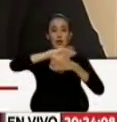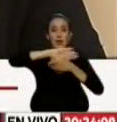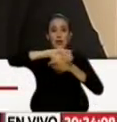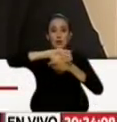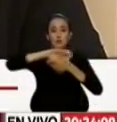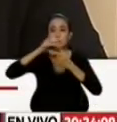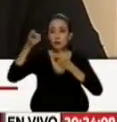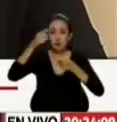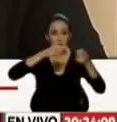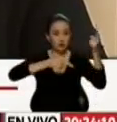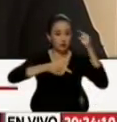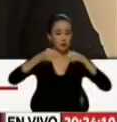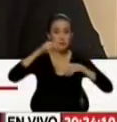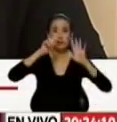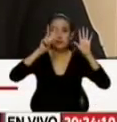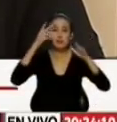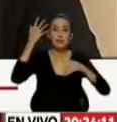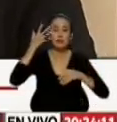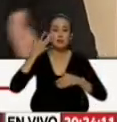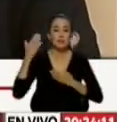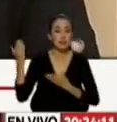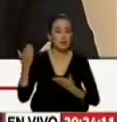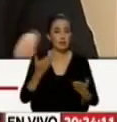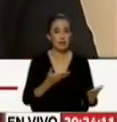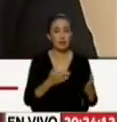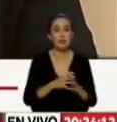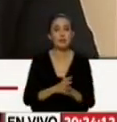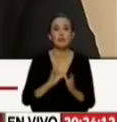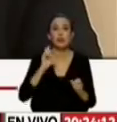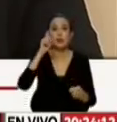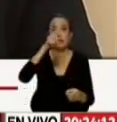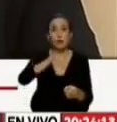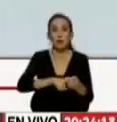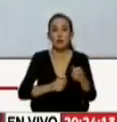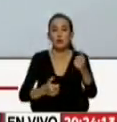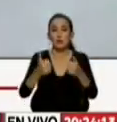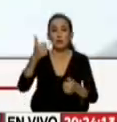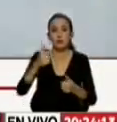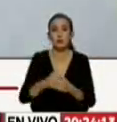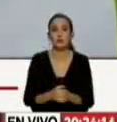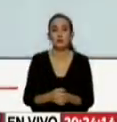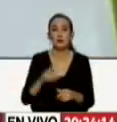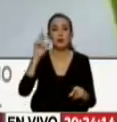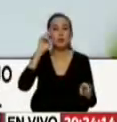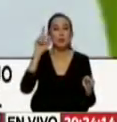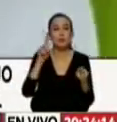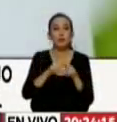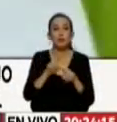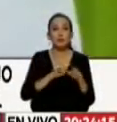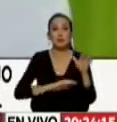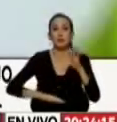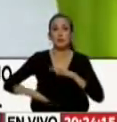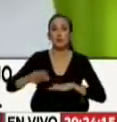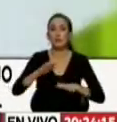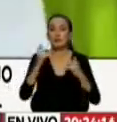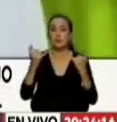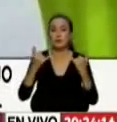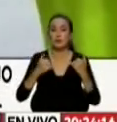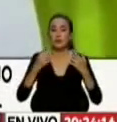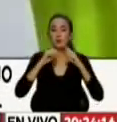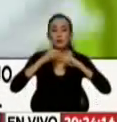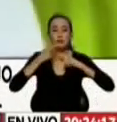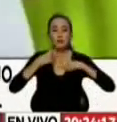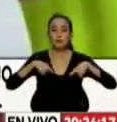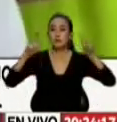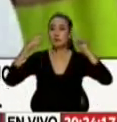7 días para enviar las recepciones, las postulaciones que ellos reciban. De acuerdo con el cronograma electoral, la publicación y difusión de la lista